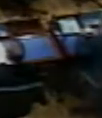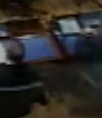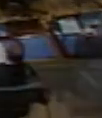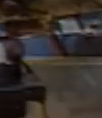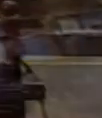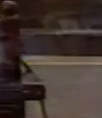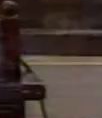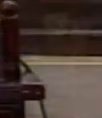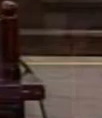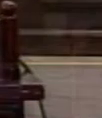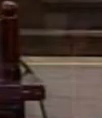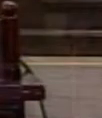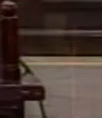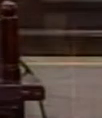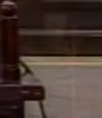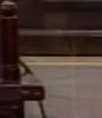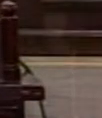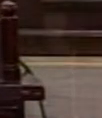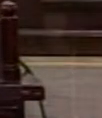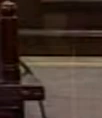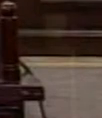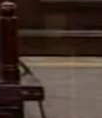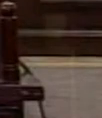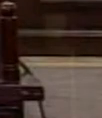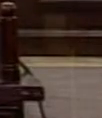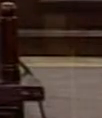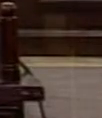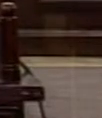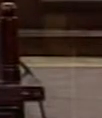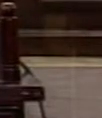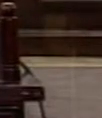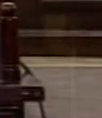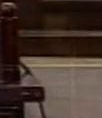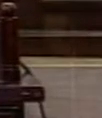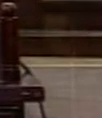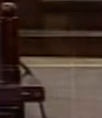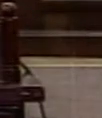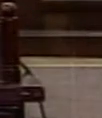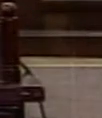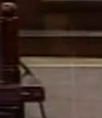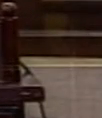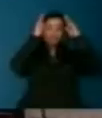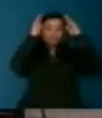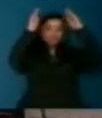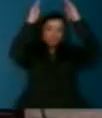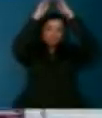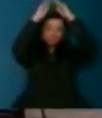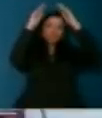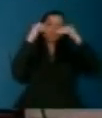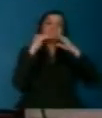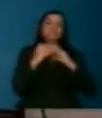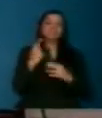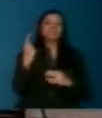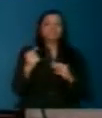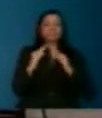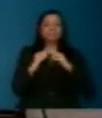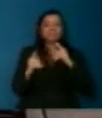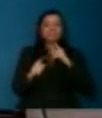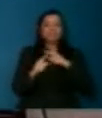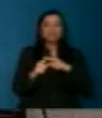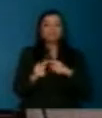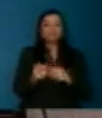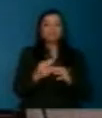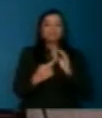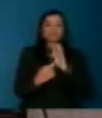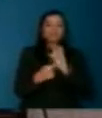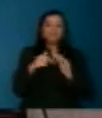distinguidas autoridades de nuestro país, señor Nuncio Apostólico y demás representantes de las legaciones acreditadas en